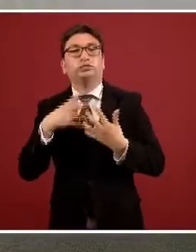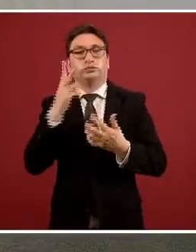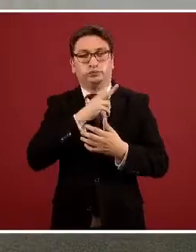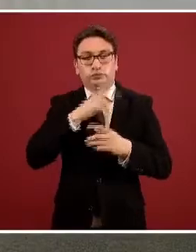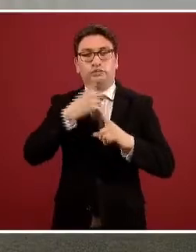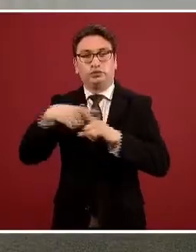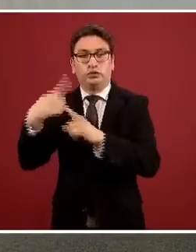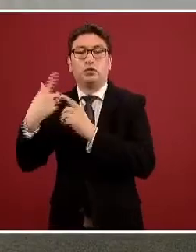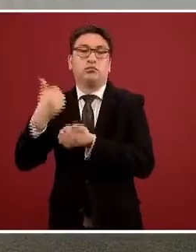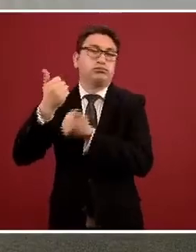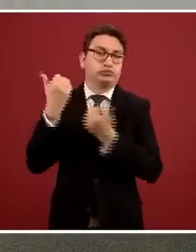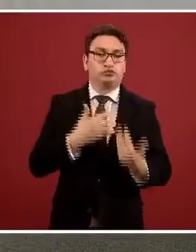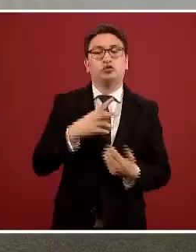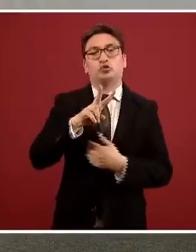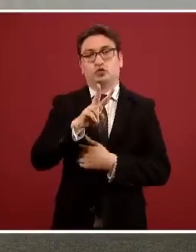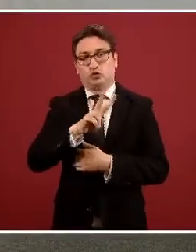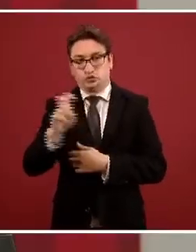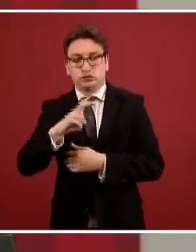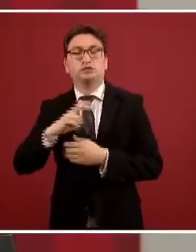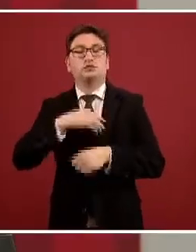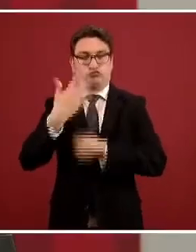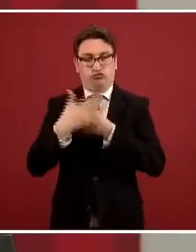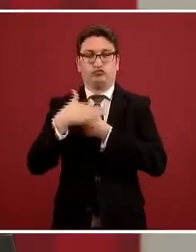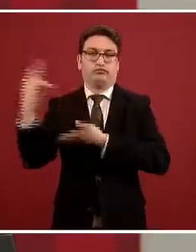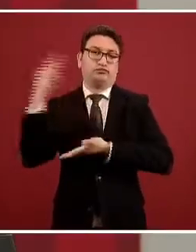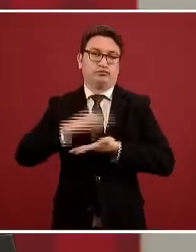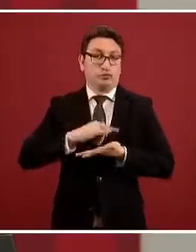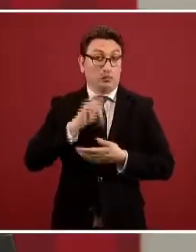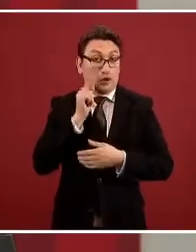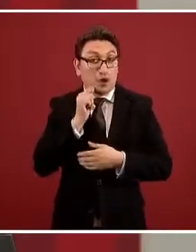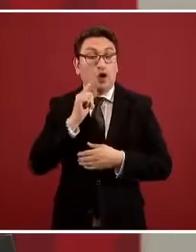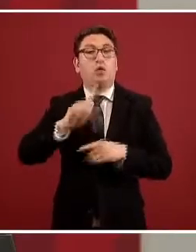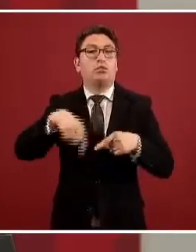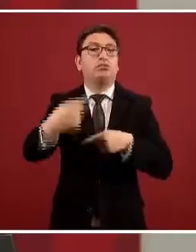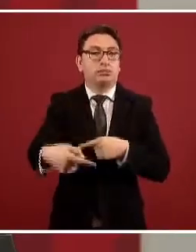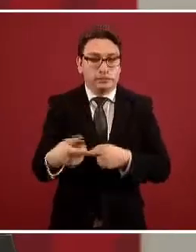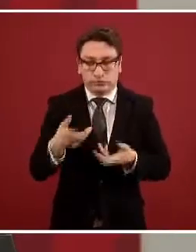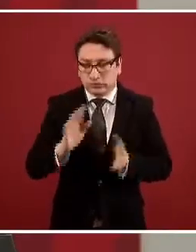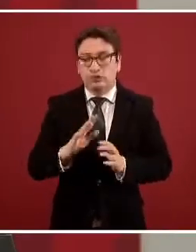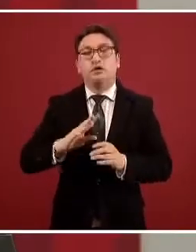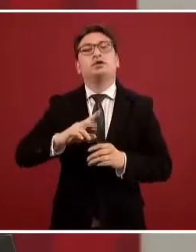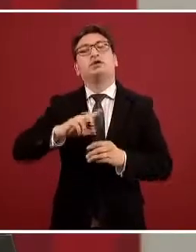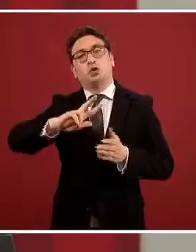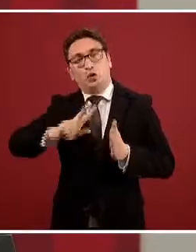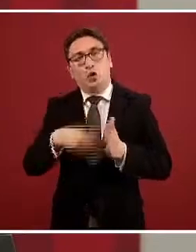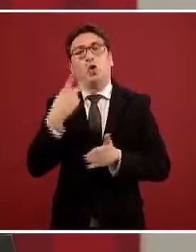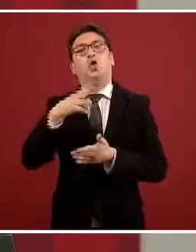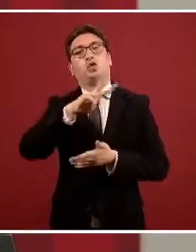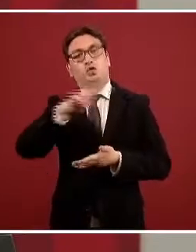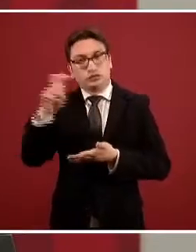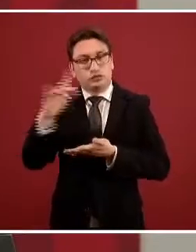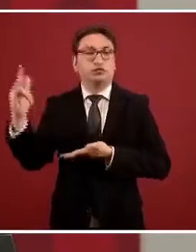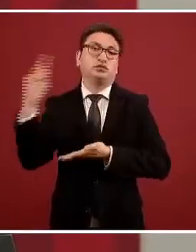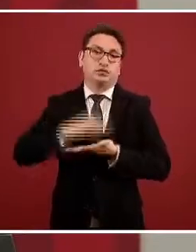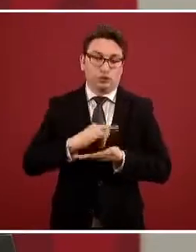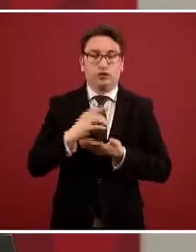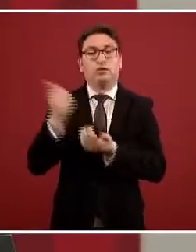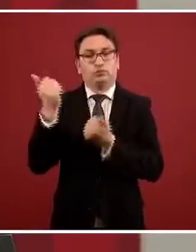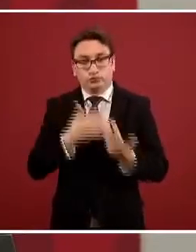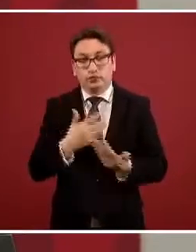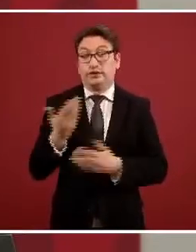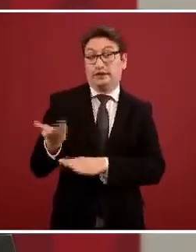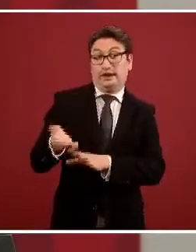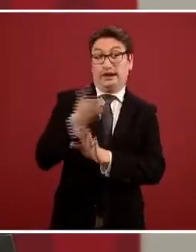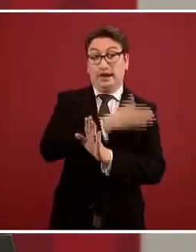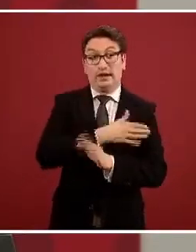próximo embarque, que estará llegando, si no es mañana, es pasado mañana, y otros 200 vendrán, y aparte tenemos los 1,000 que ya